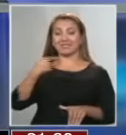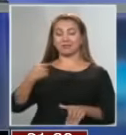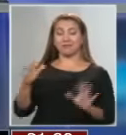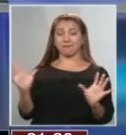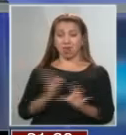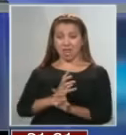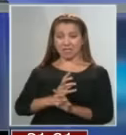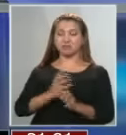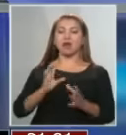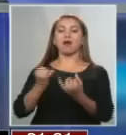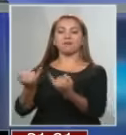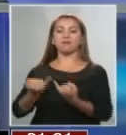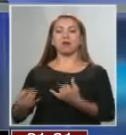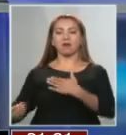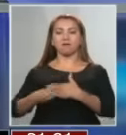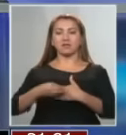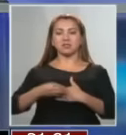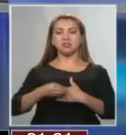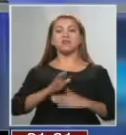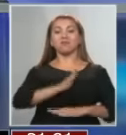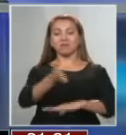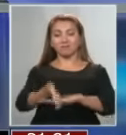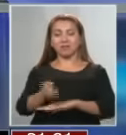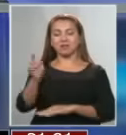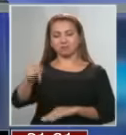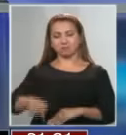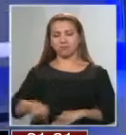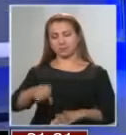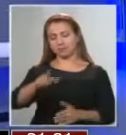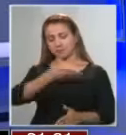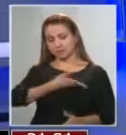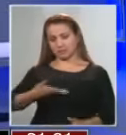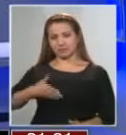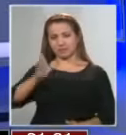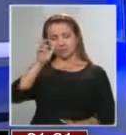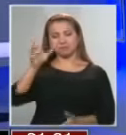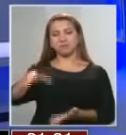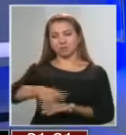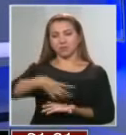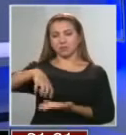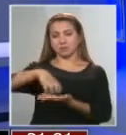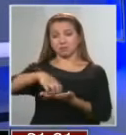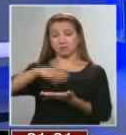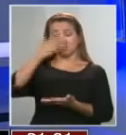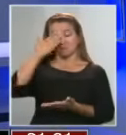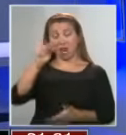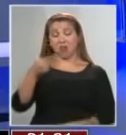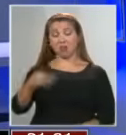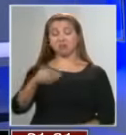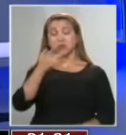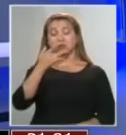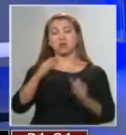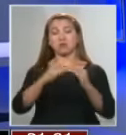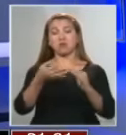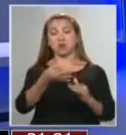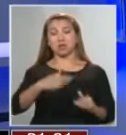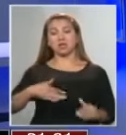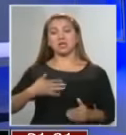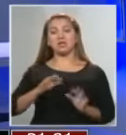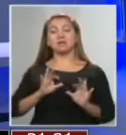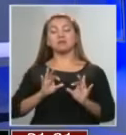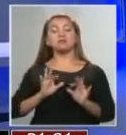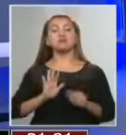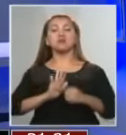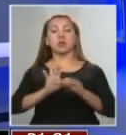fueron informados sobre la marcha de la presencia de la presidenta en la zona. Mala señal, porque si la moneda quería demostrar normalidad